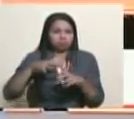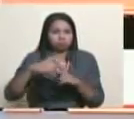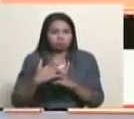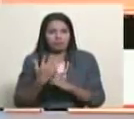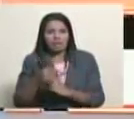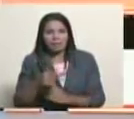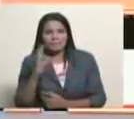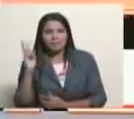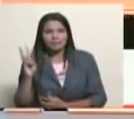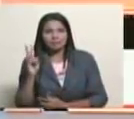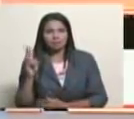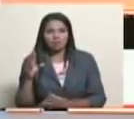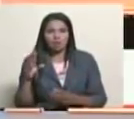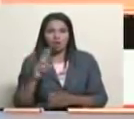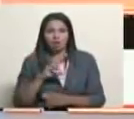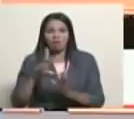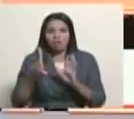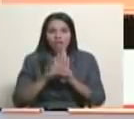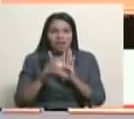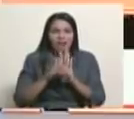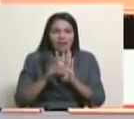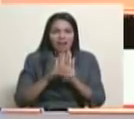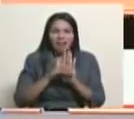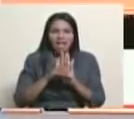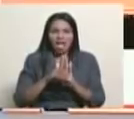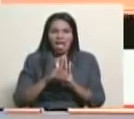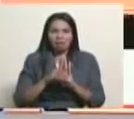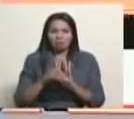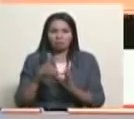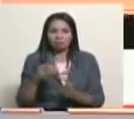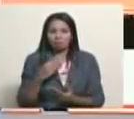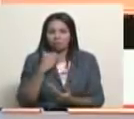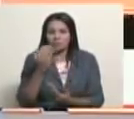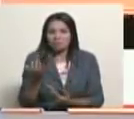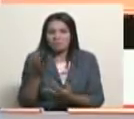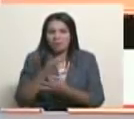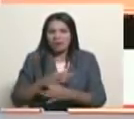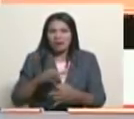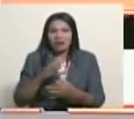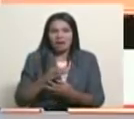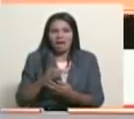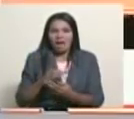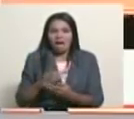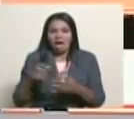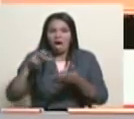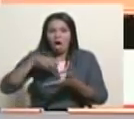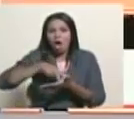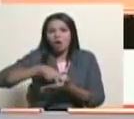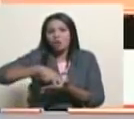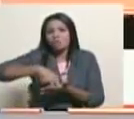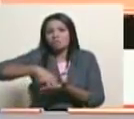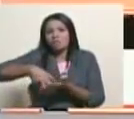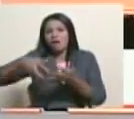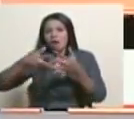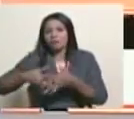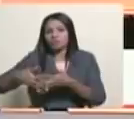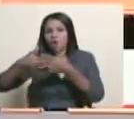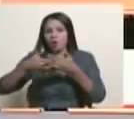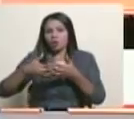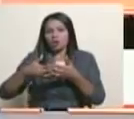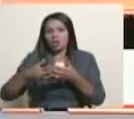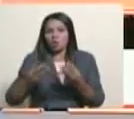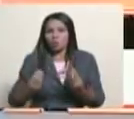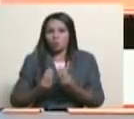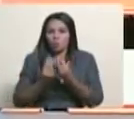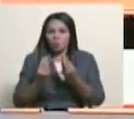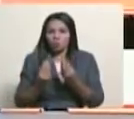poder legislativo, un poder inútil, arrodillado a los intereses del imperio norteamericano, de un